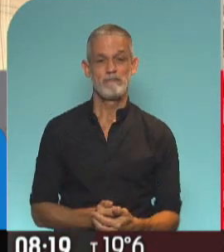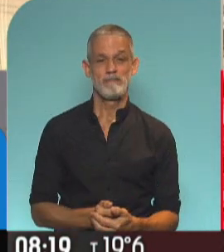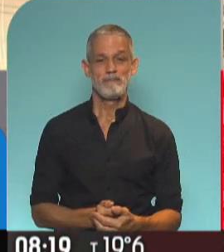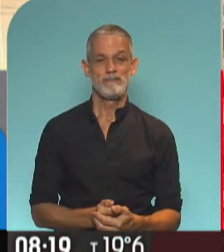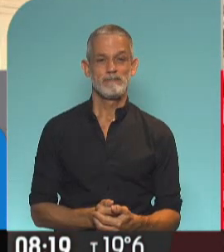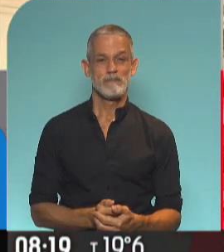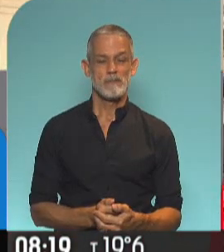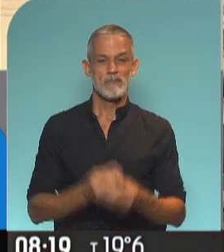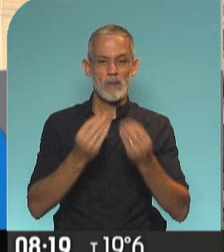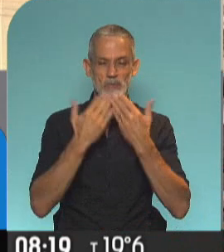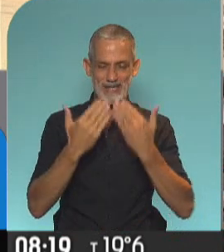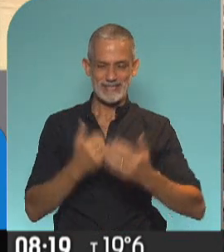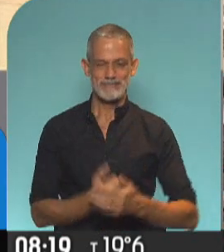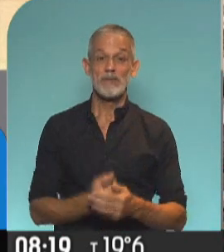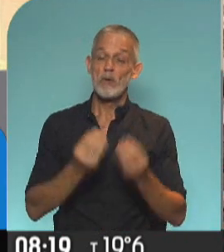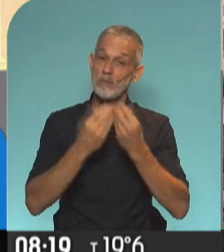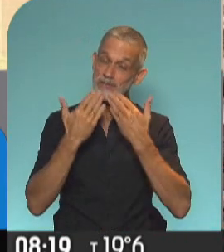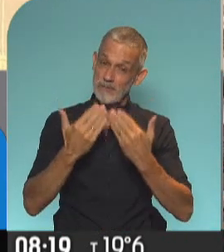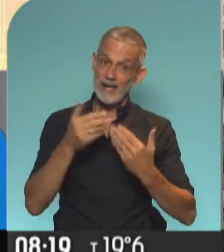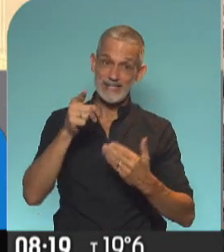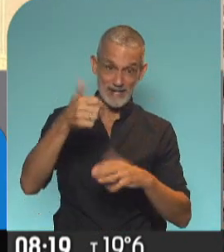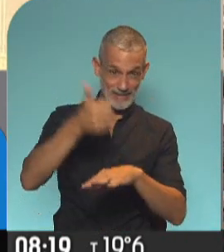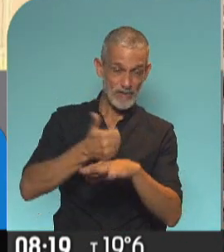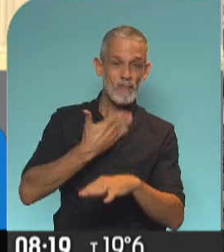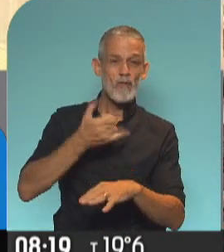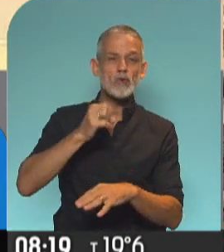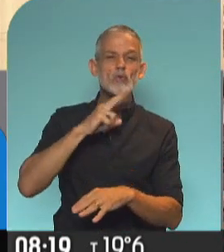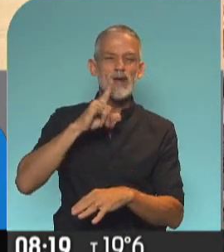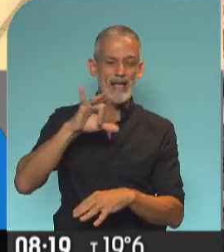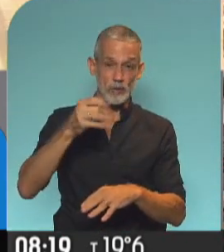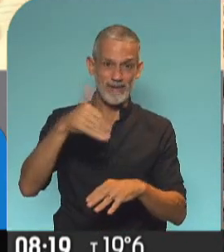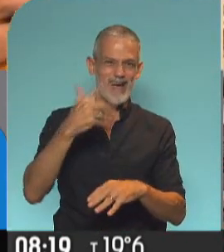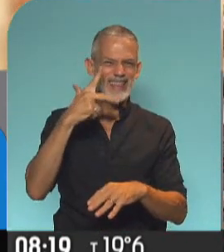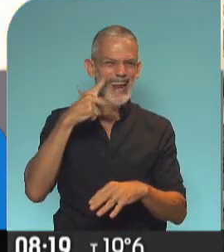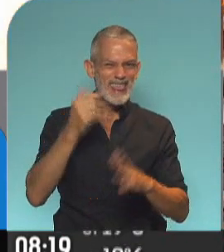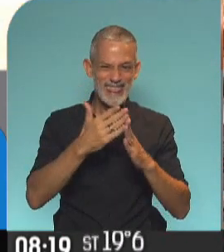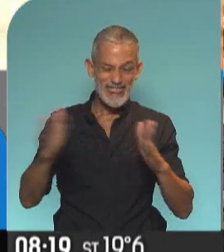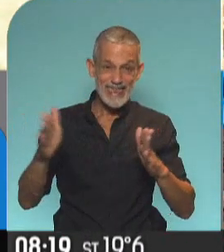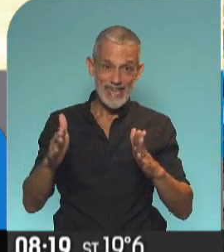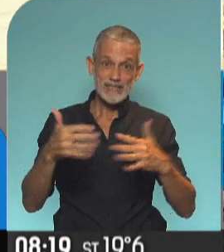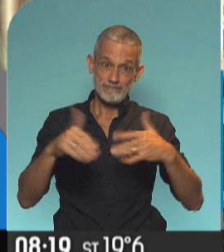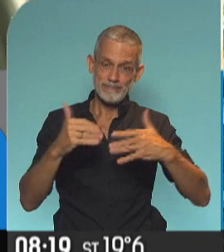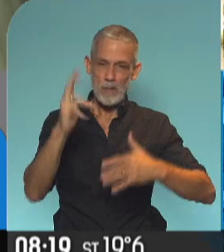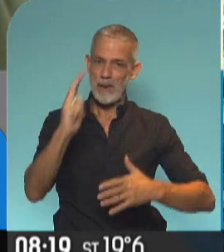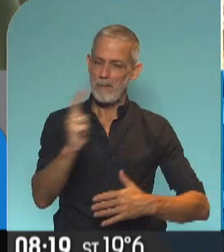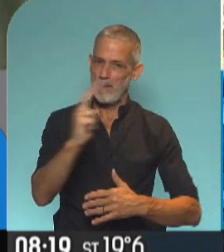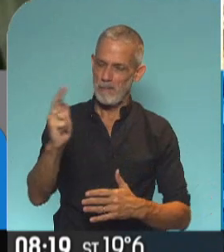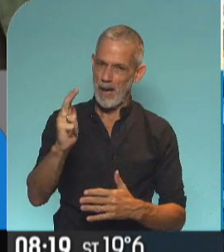Bueno, muchas gracias. Muchas gracias, Fortunato. Y se vienen 3 días por delante para el Papa